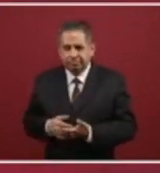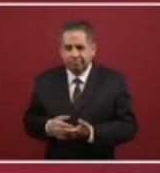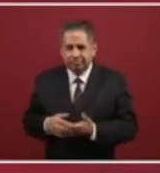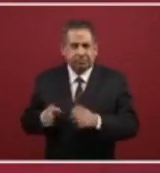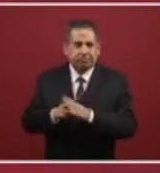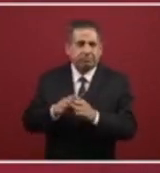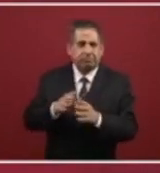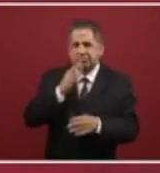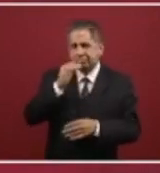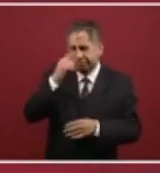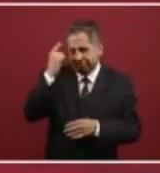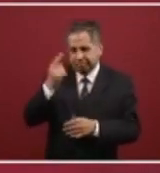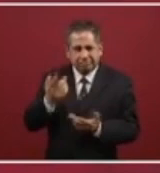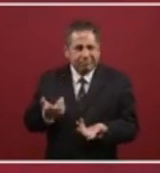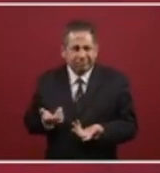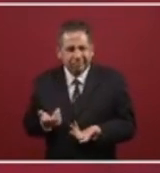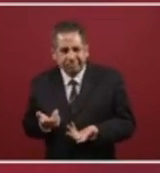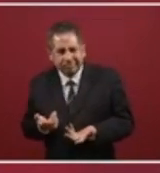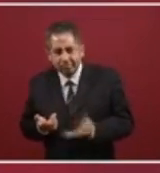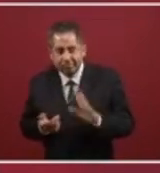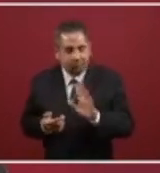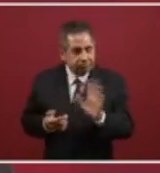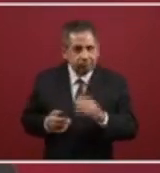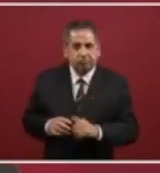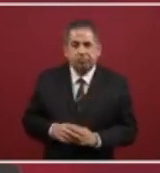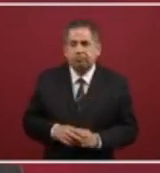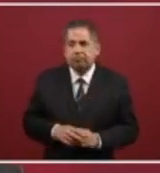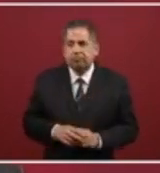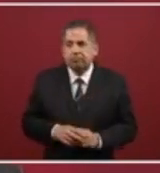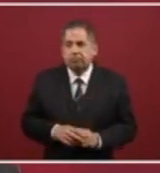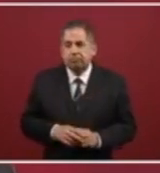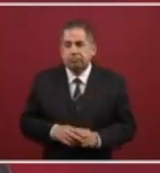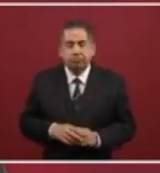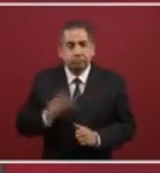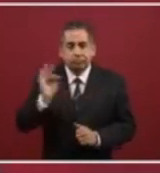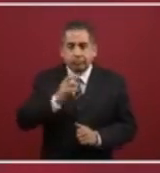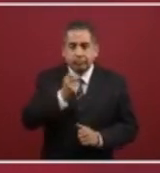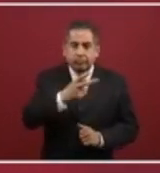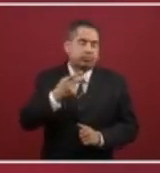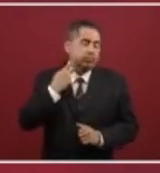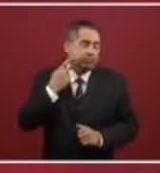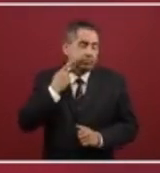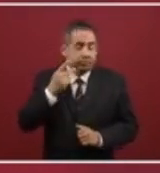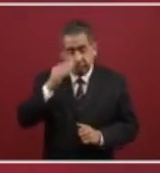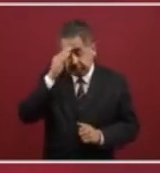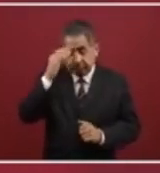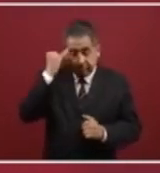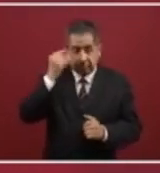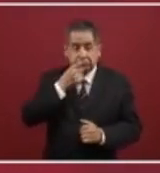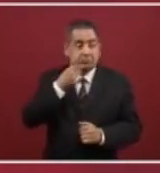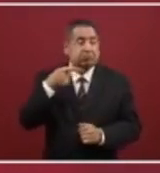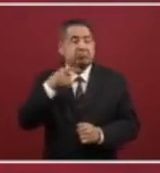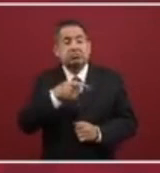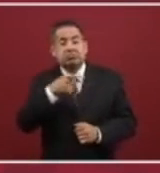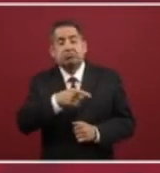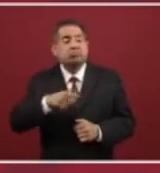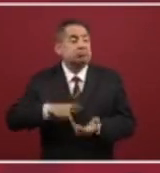resolver. Entonces, yo entiendo que habrá quien políticamente así lo proponga, lo entiendo,